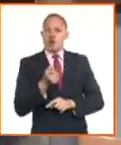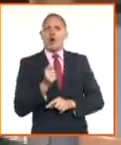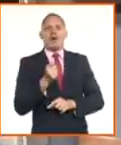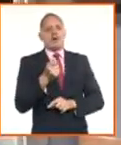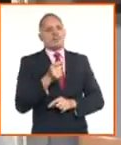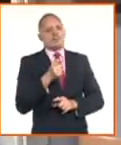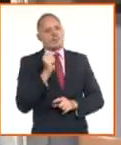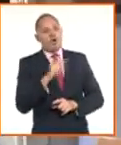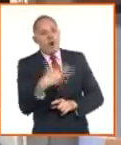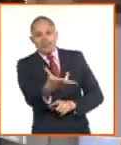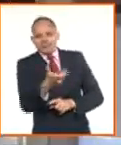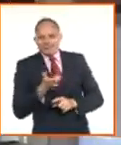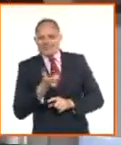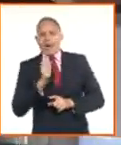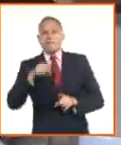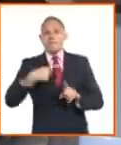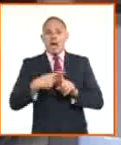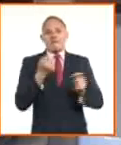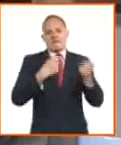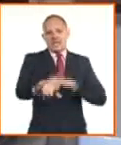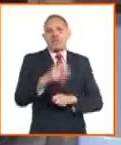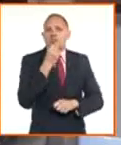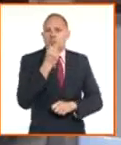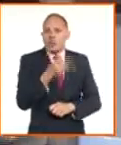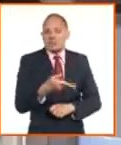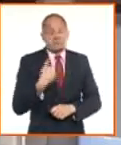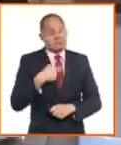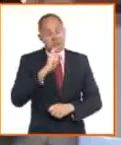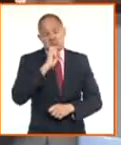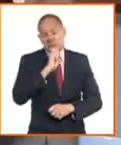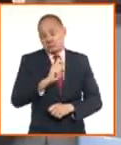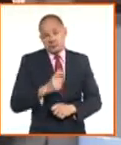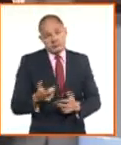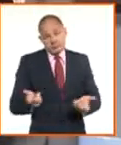la economía, incrementar las ofertas en pesos, podremos ir tomando decisiones también en el